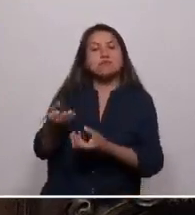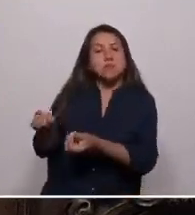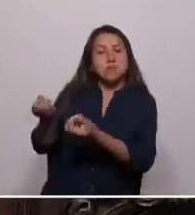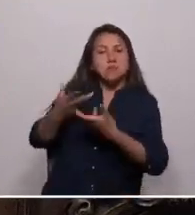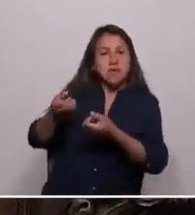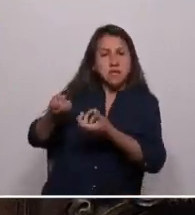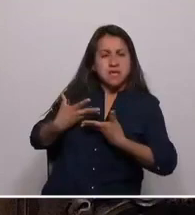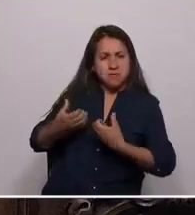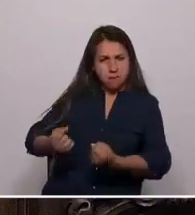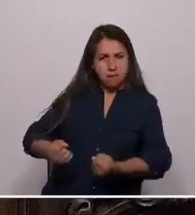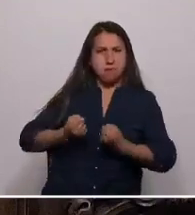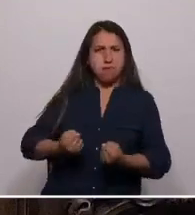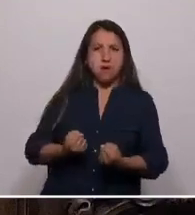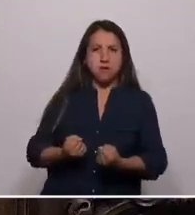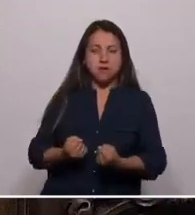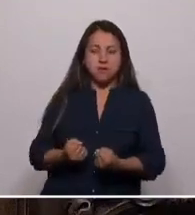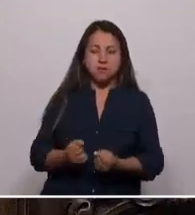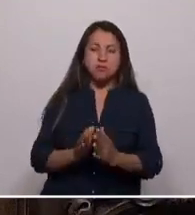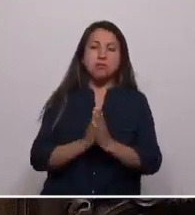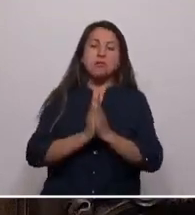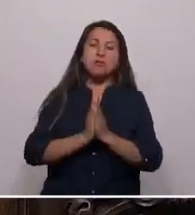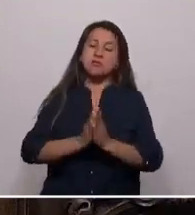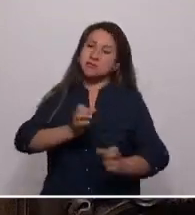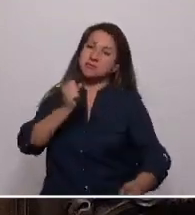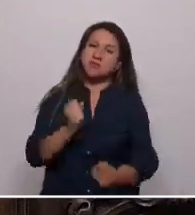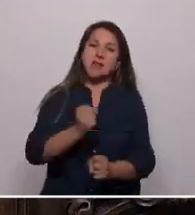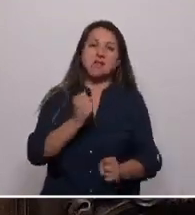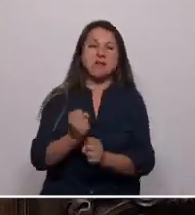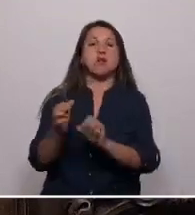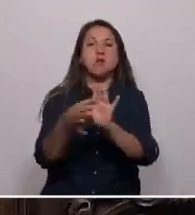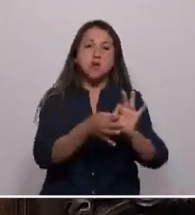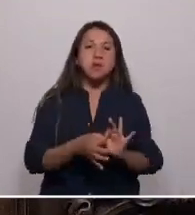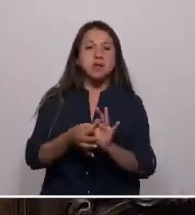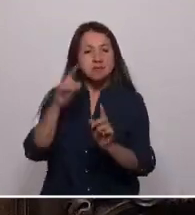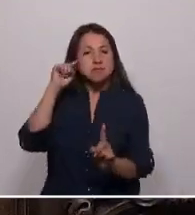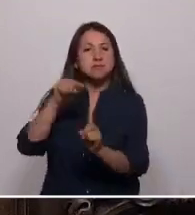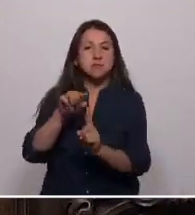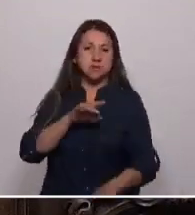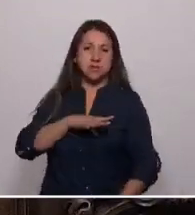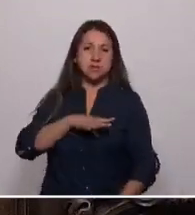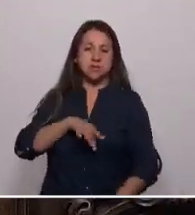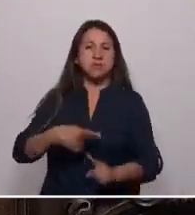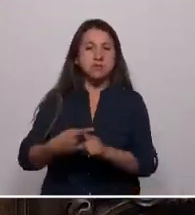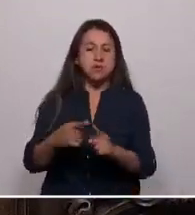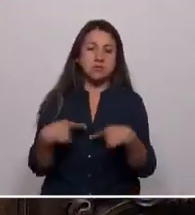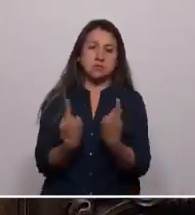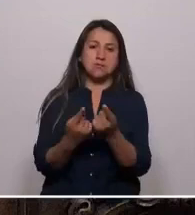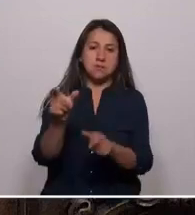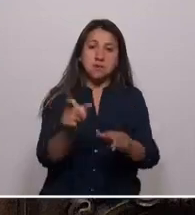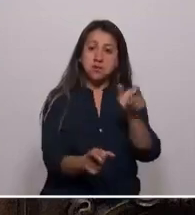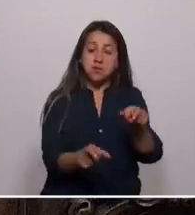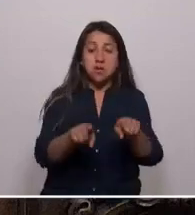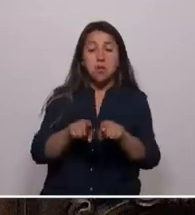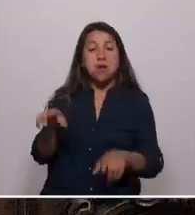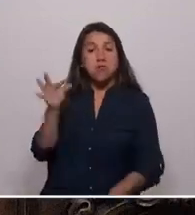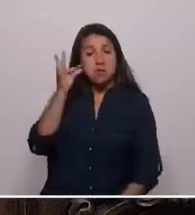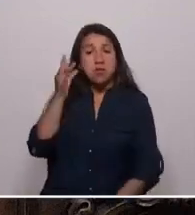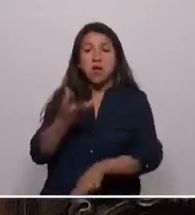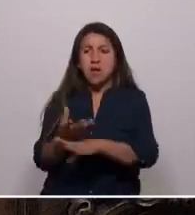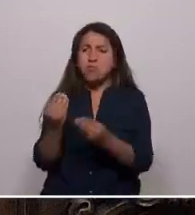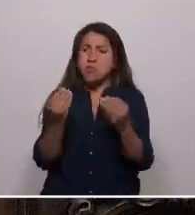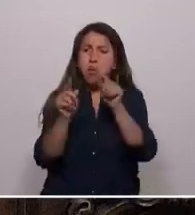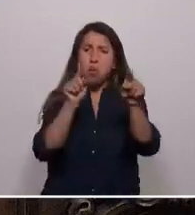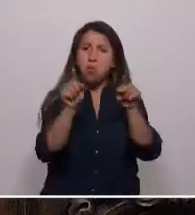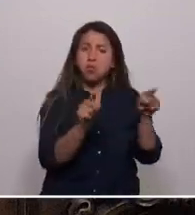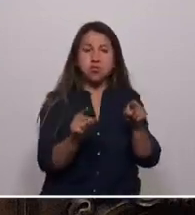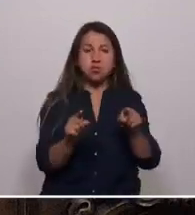mucha fuerza que debemos trabajar en unidad por Chile, por nuestra gente. Así como Miriam, hay cientos que no solo la